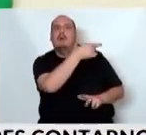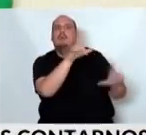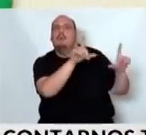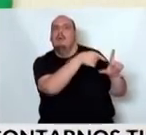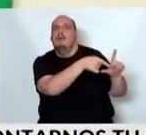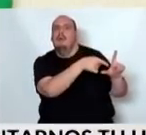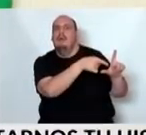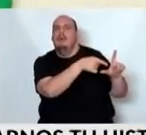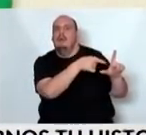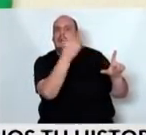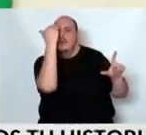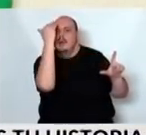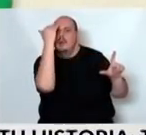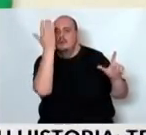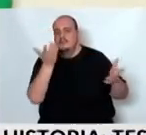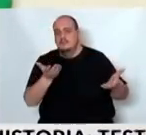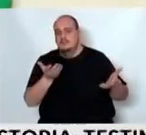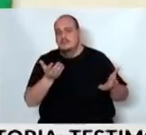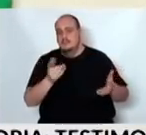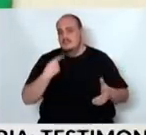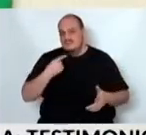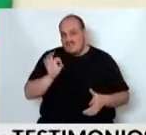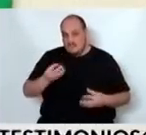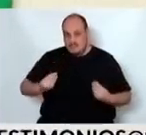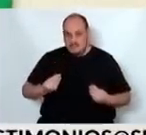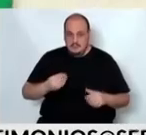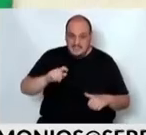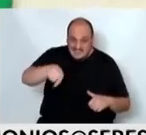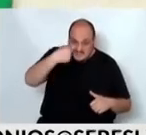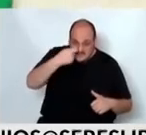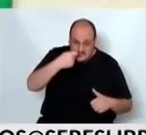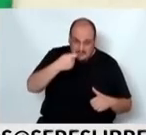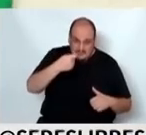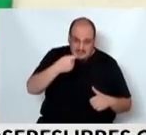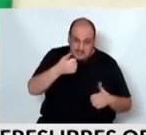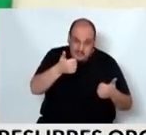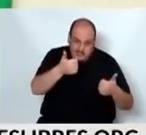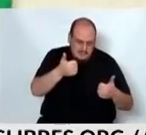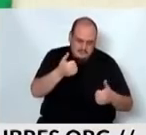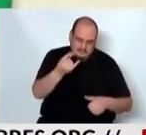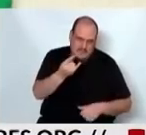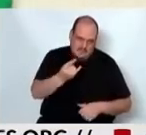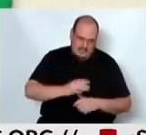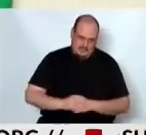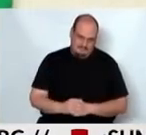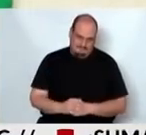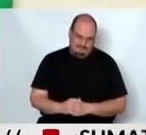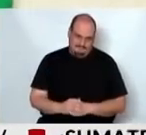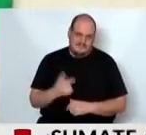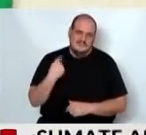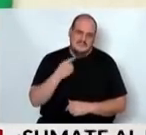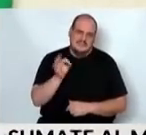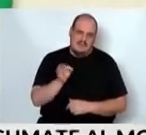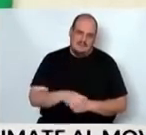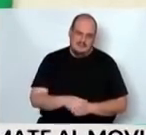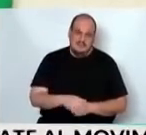acá... que el consumo de drogas es mentira. ¿Qué quiero decir? Lo que te genera es una